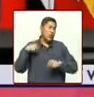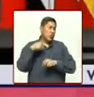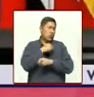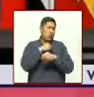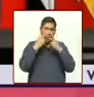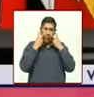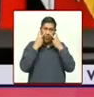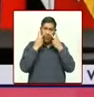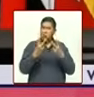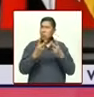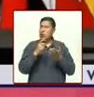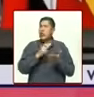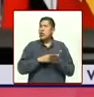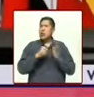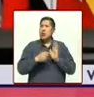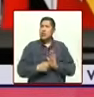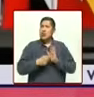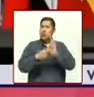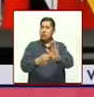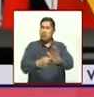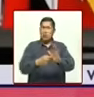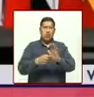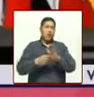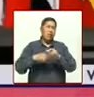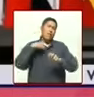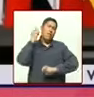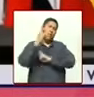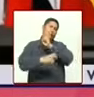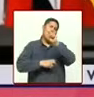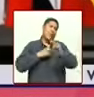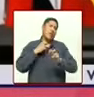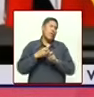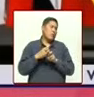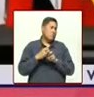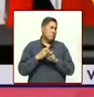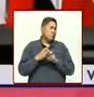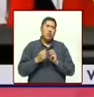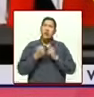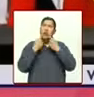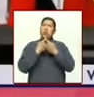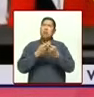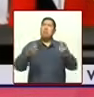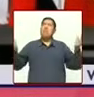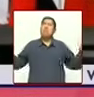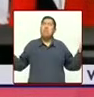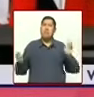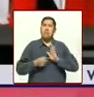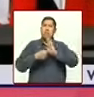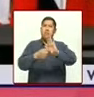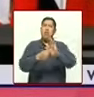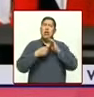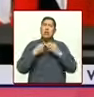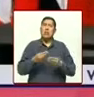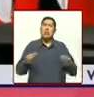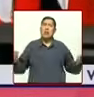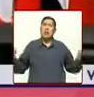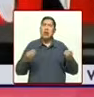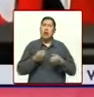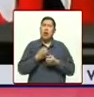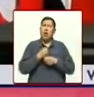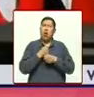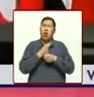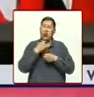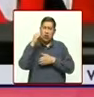ahí que esta muestra ferial, que es la vitrina también de Bolivia al mundo, Lorena. Ahí vemos